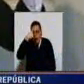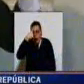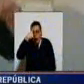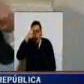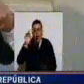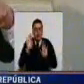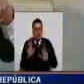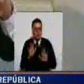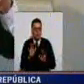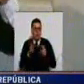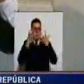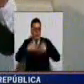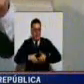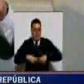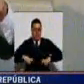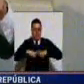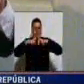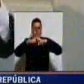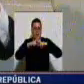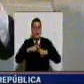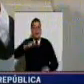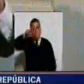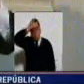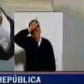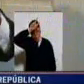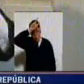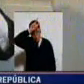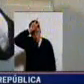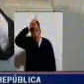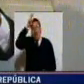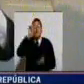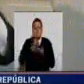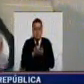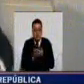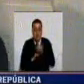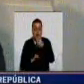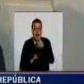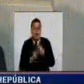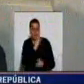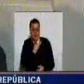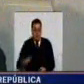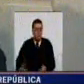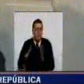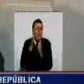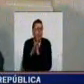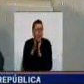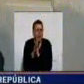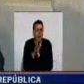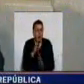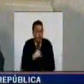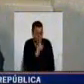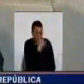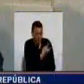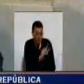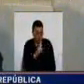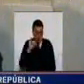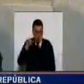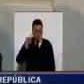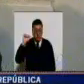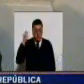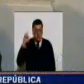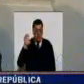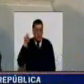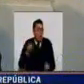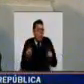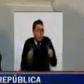peruana. O sea, pero el señor presidente en esa entrevista no dice que estaban interesados en Isagen.